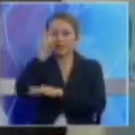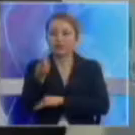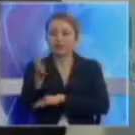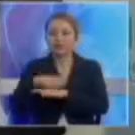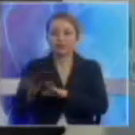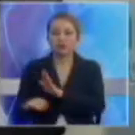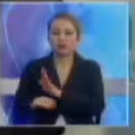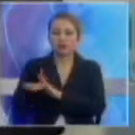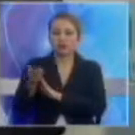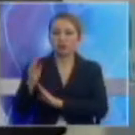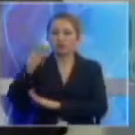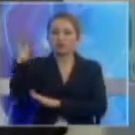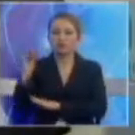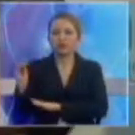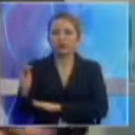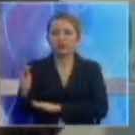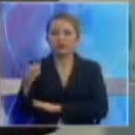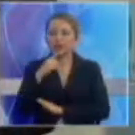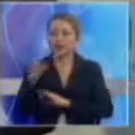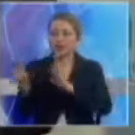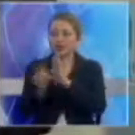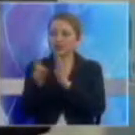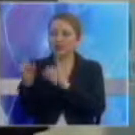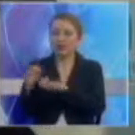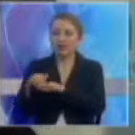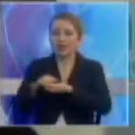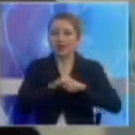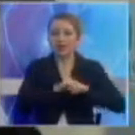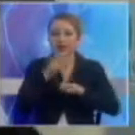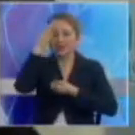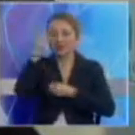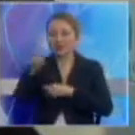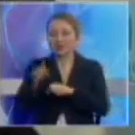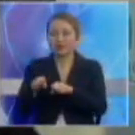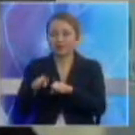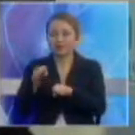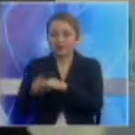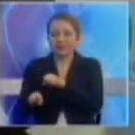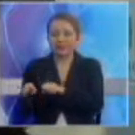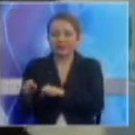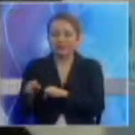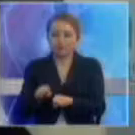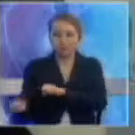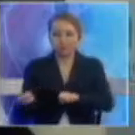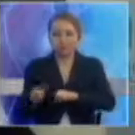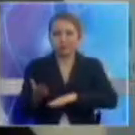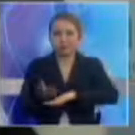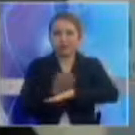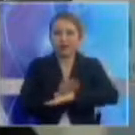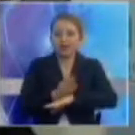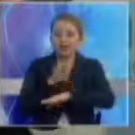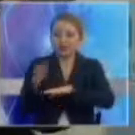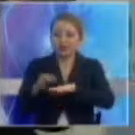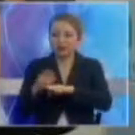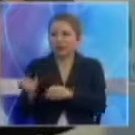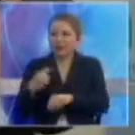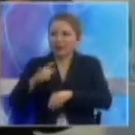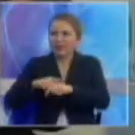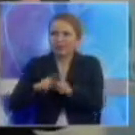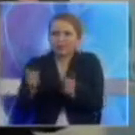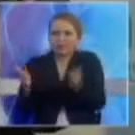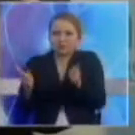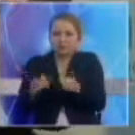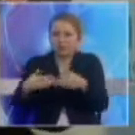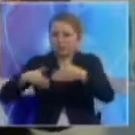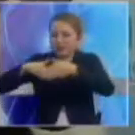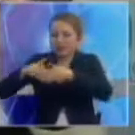del IVA, es en la ley de solidaridad por los afectados del terremoto. Entonces, este es un aumento temporal, ¿no es cierto? Tiene